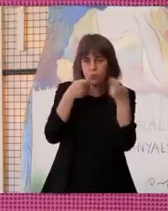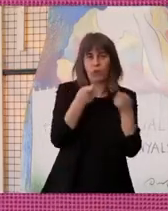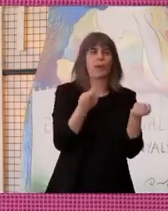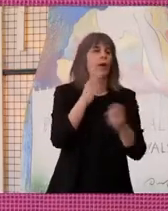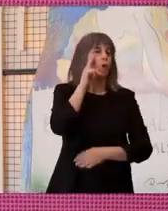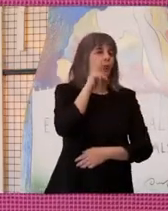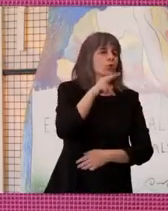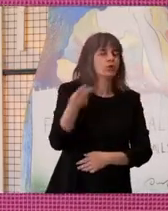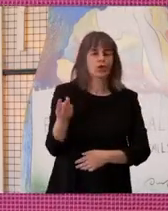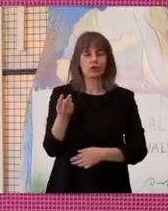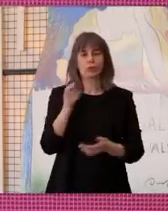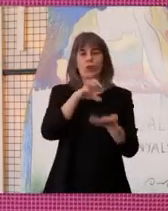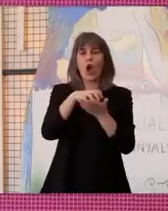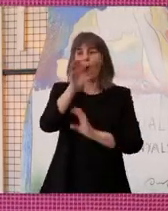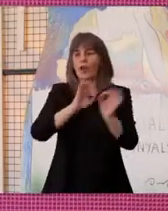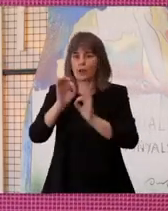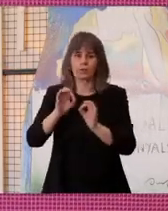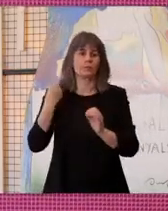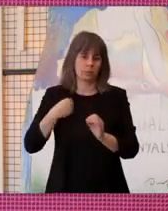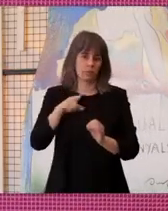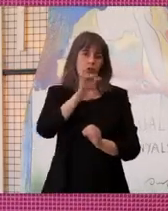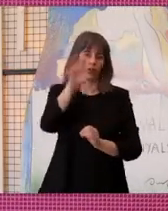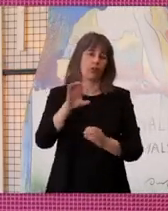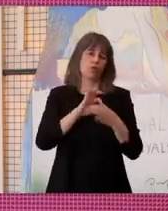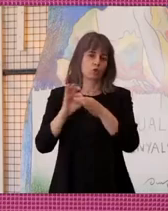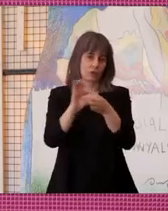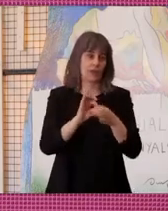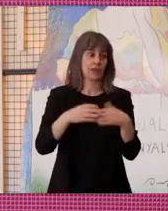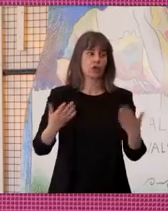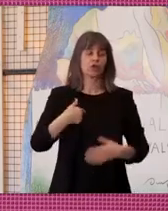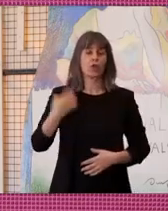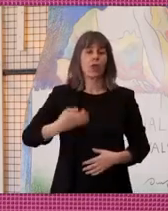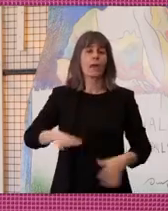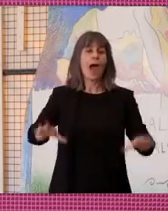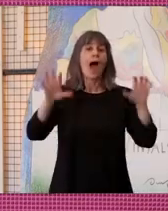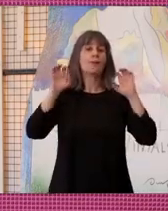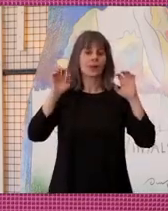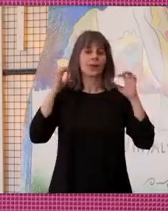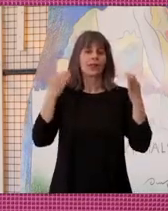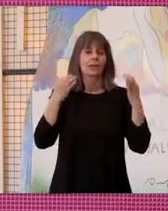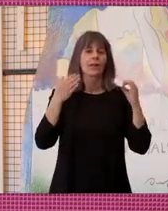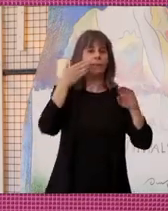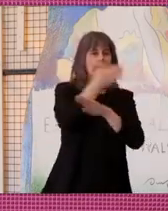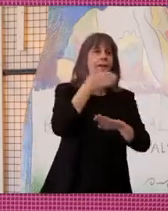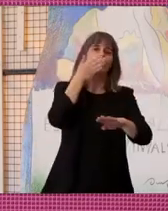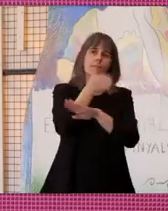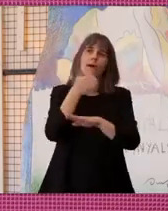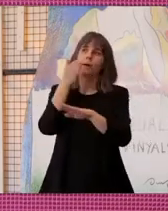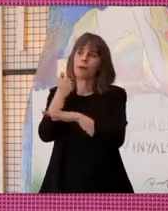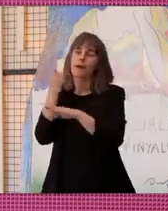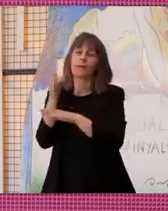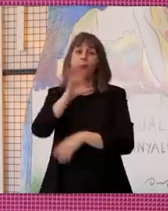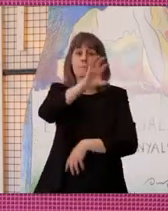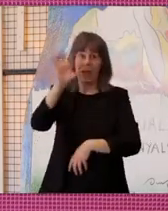en las organizaciones y así eran Naciones Unidas Entonces tuve que aprender a ir a los gobiernos de países